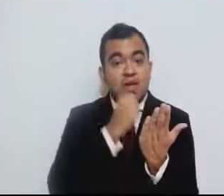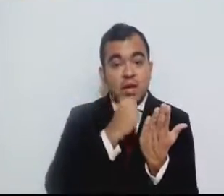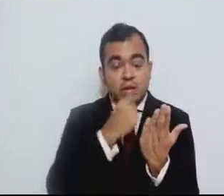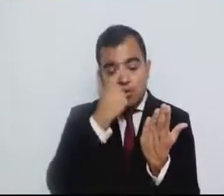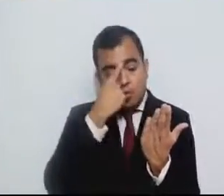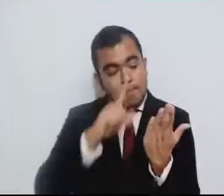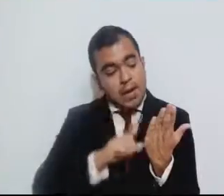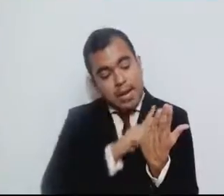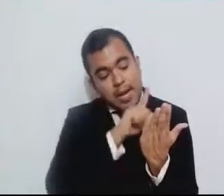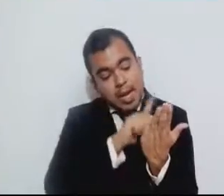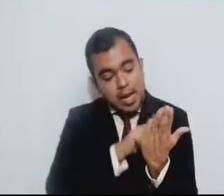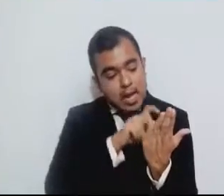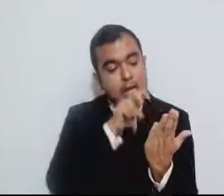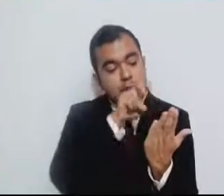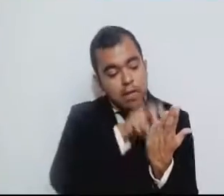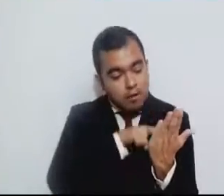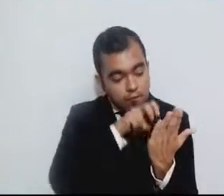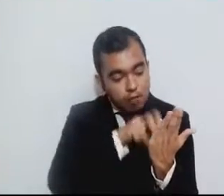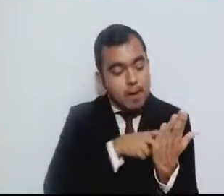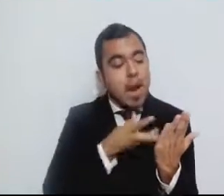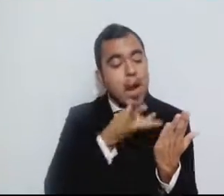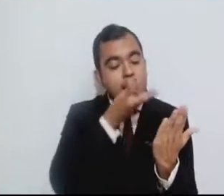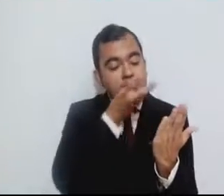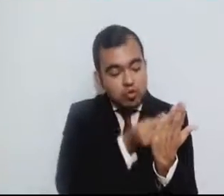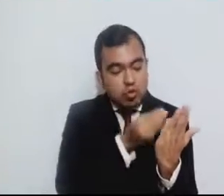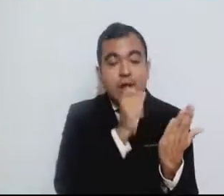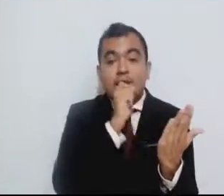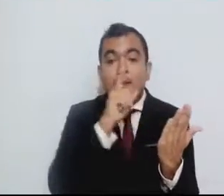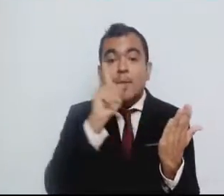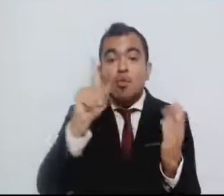para adicionar un párrafo